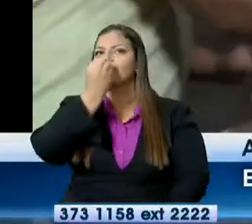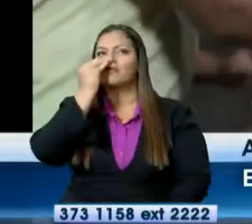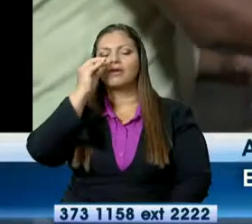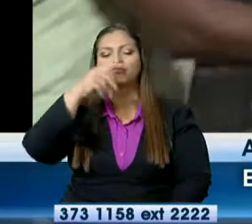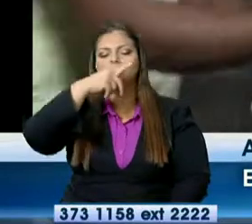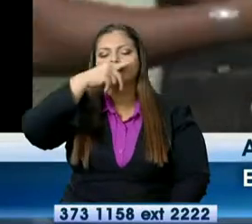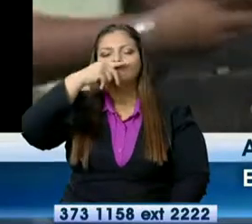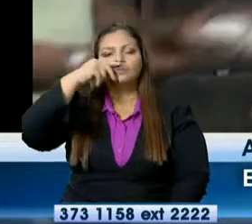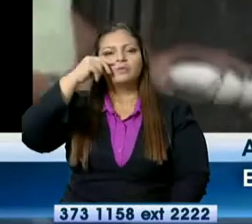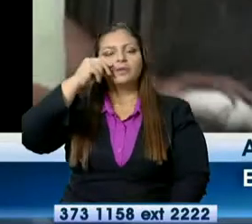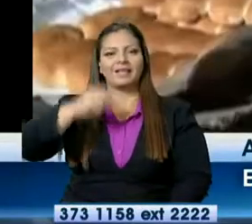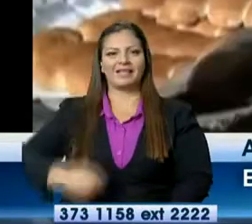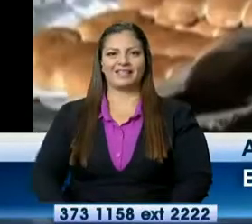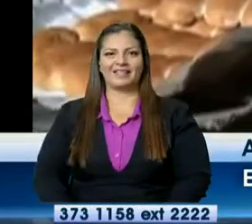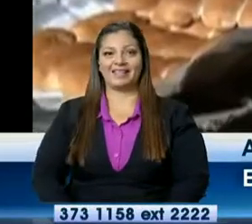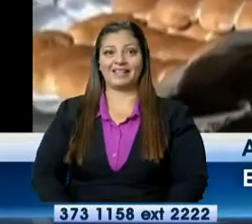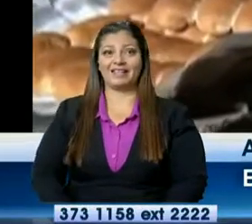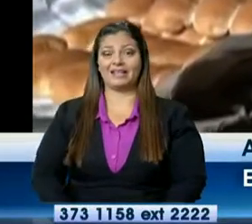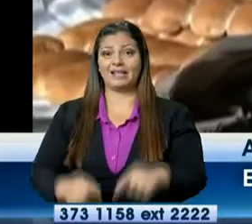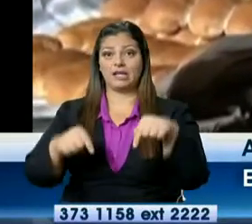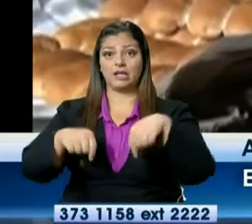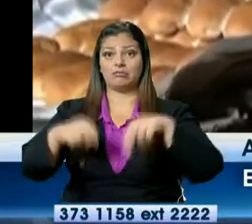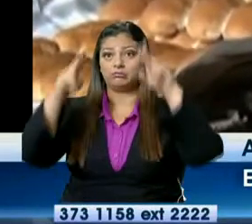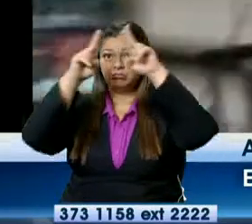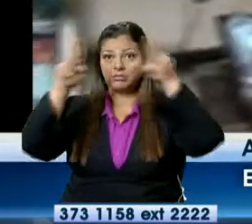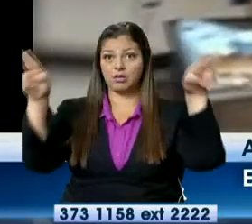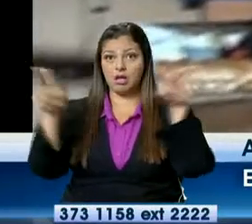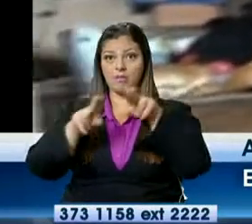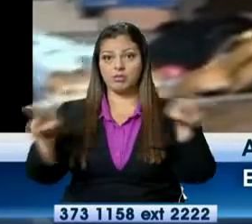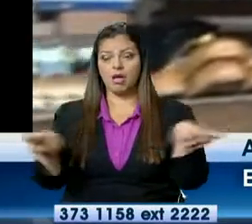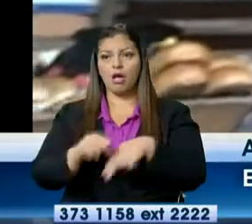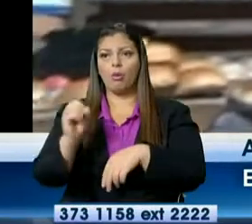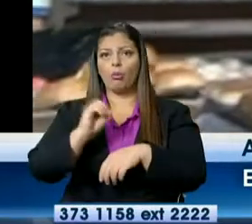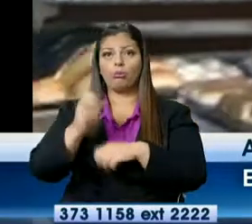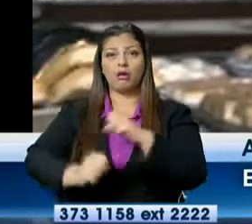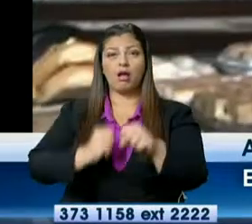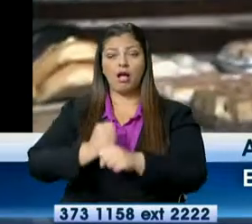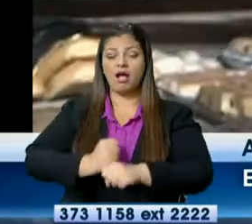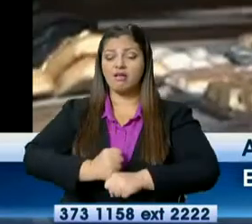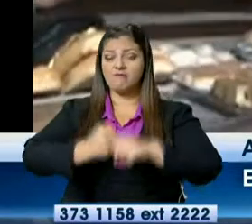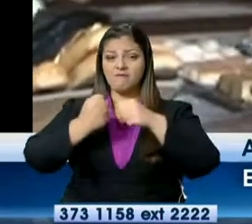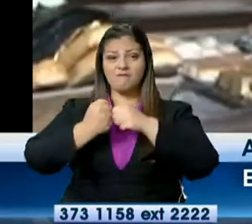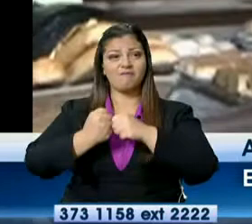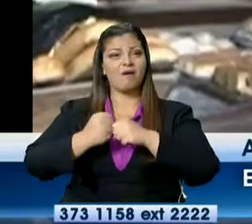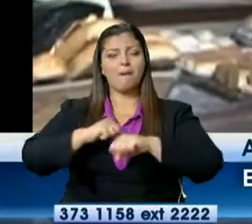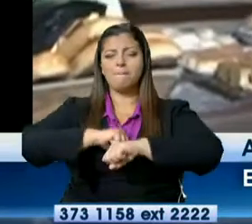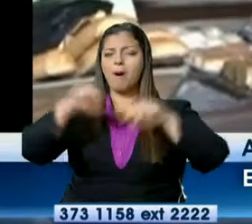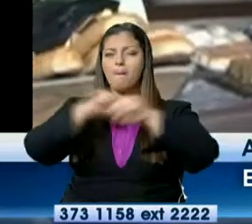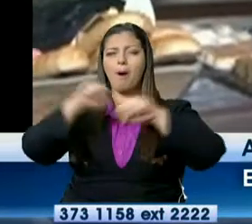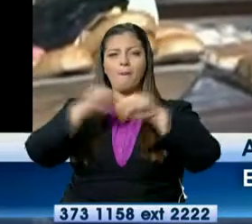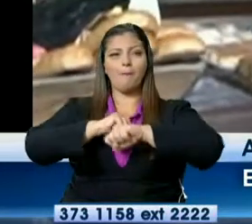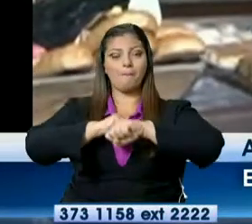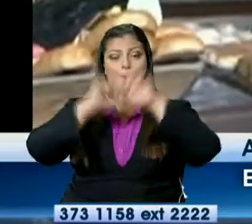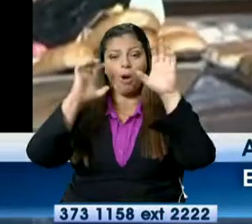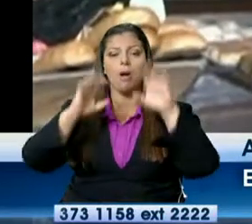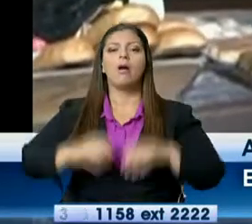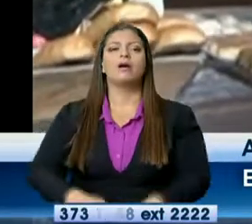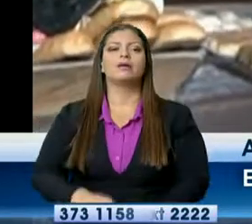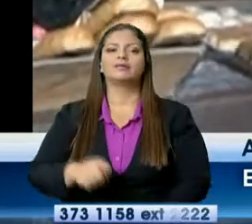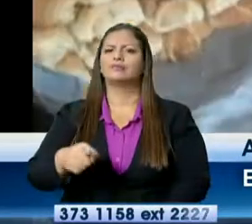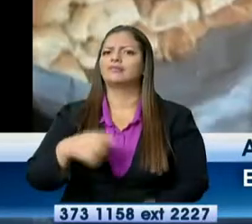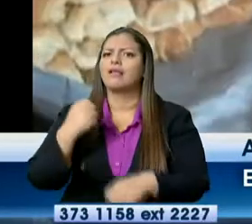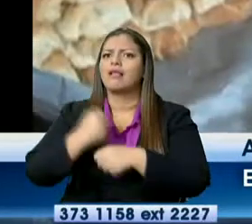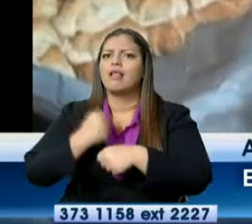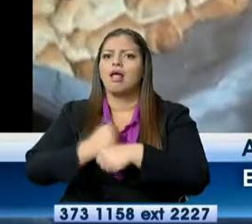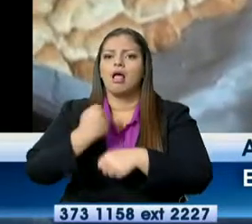la época de Navidad y fin de año el trabajo aumenta, pero esto los une más, manteniendo la tradición que no es solo